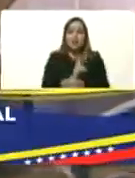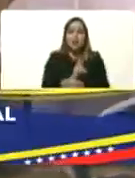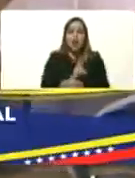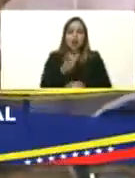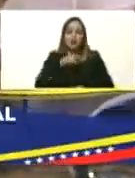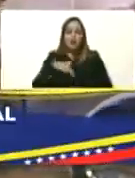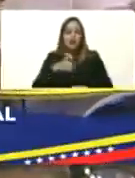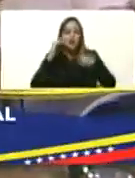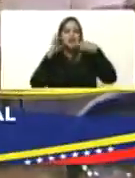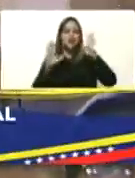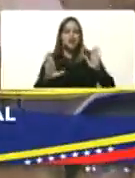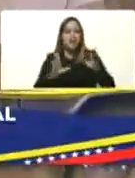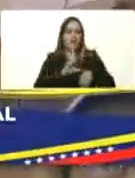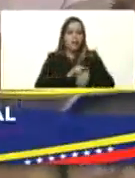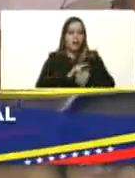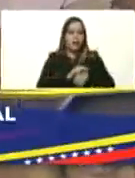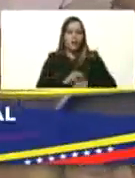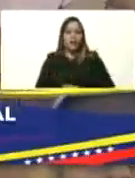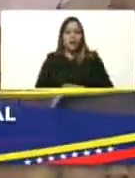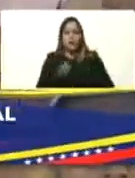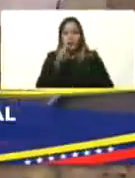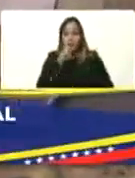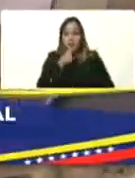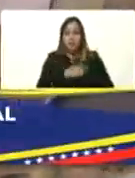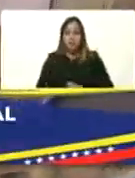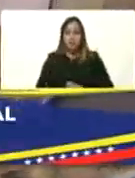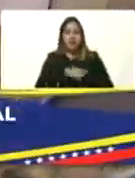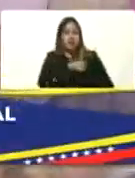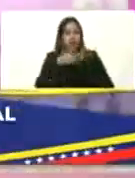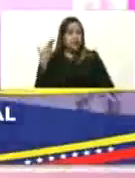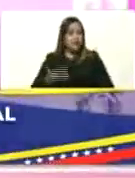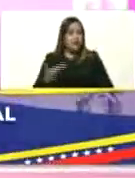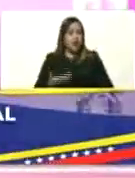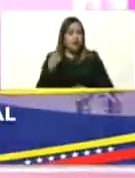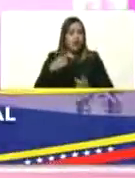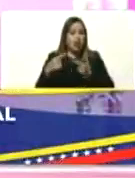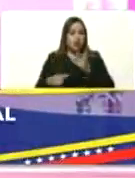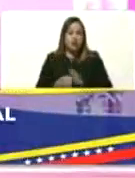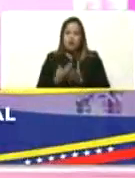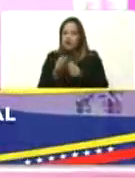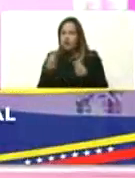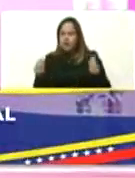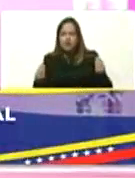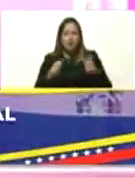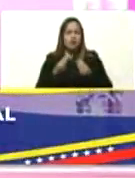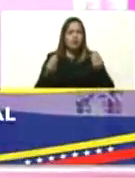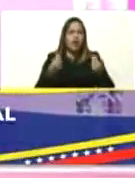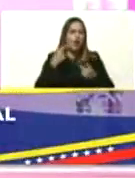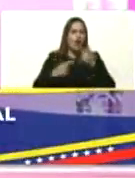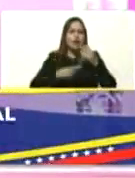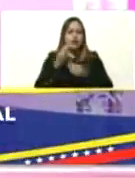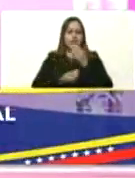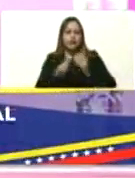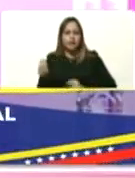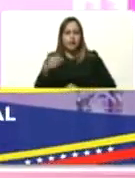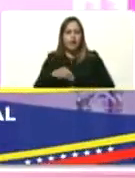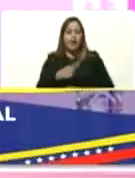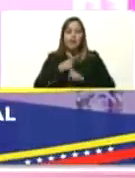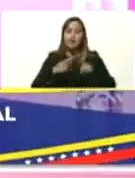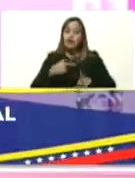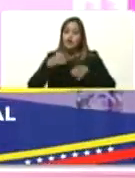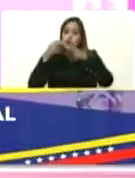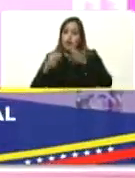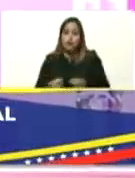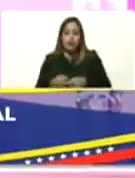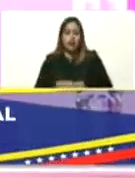nuestros tratamientos. Creo que es una de las cosas importantes y tenemos muchas, muchas cosas por hacer, pero estoy segura que